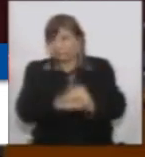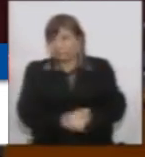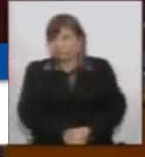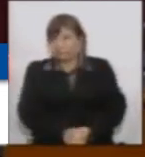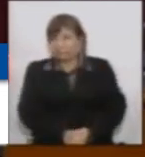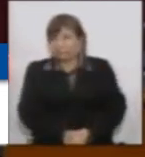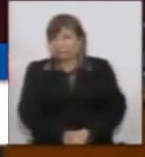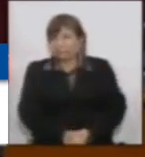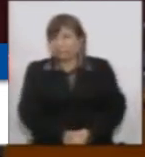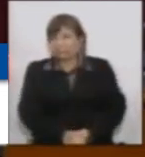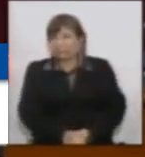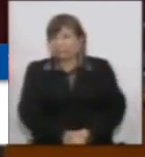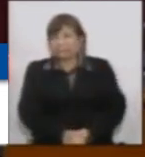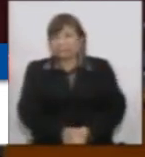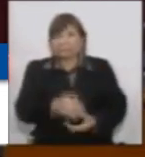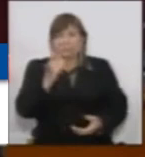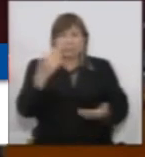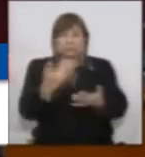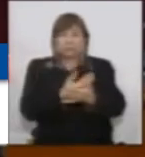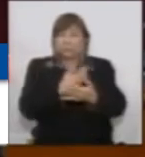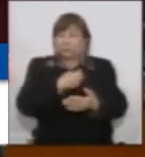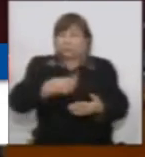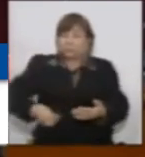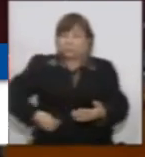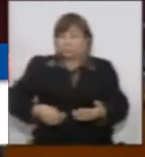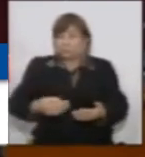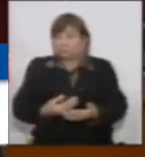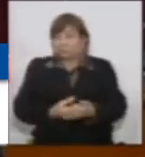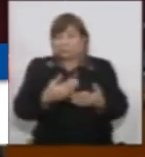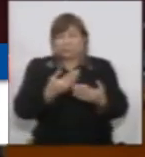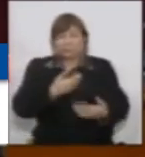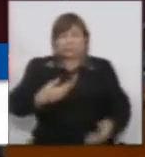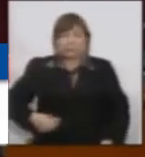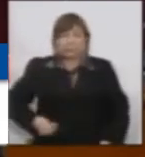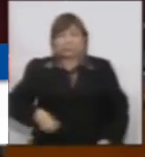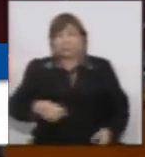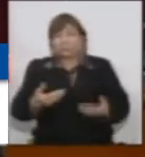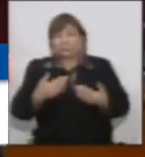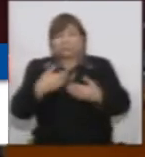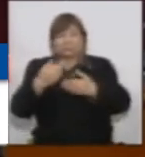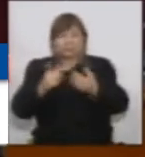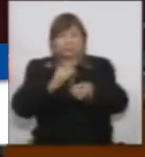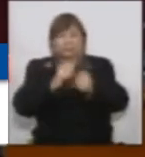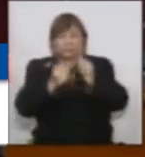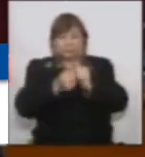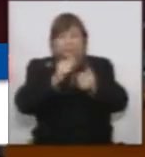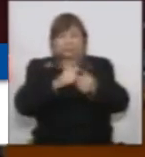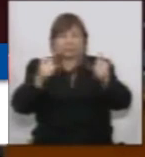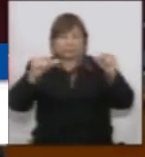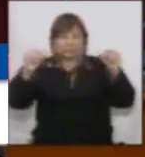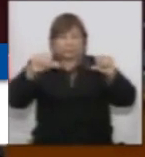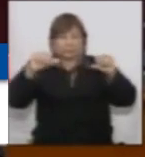señor Premier. Un nuevo gabinete de un gobierno que ha ido de tumbo en tumbo, de fracaso